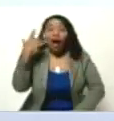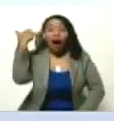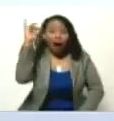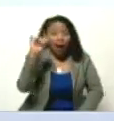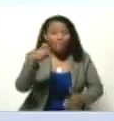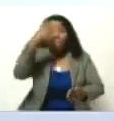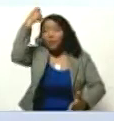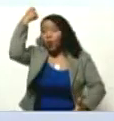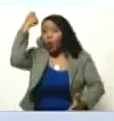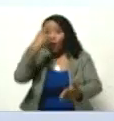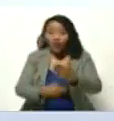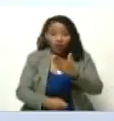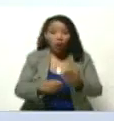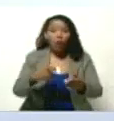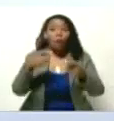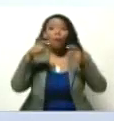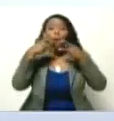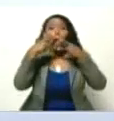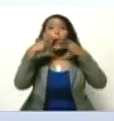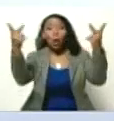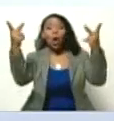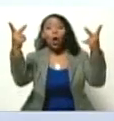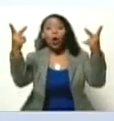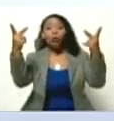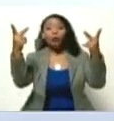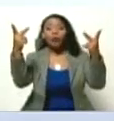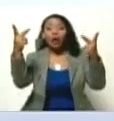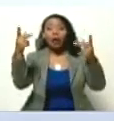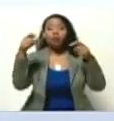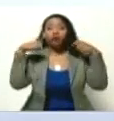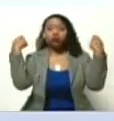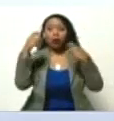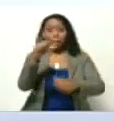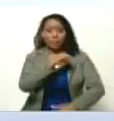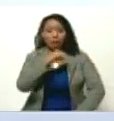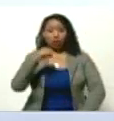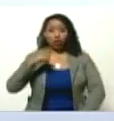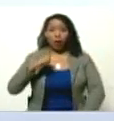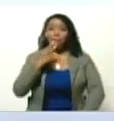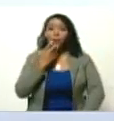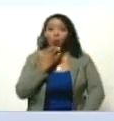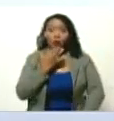absolutamente prohibidas la propaganda de promoción personal.